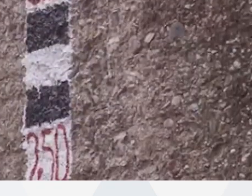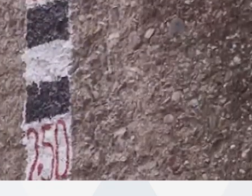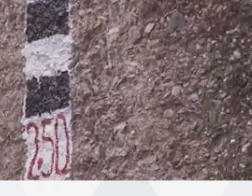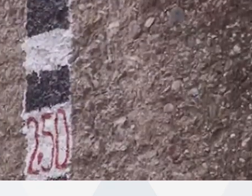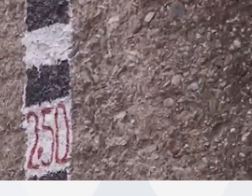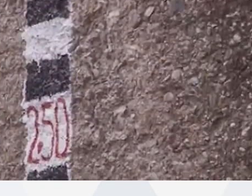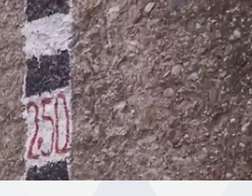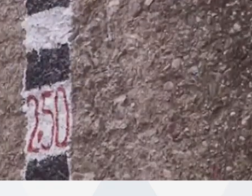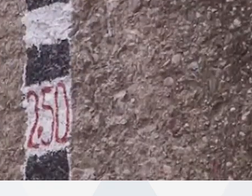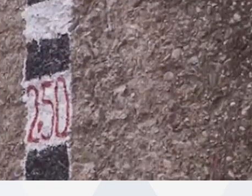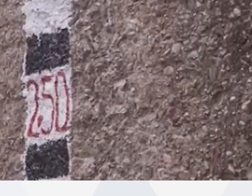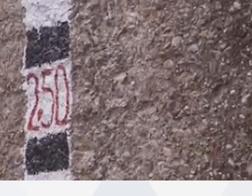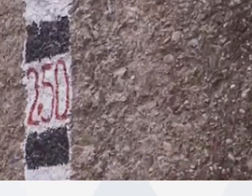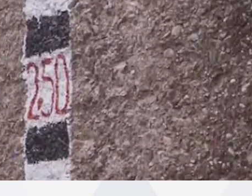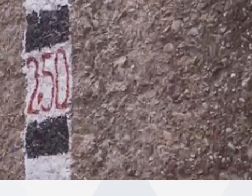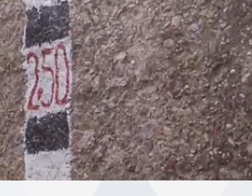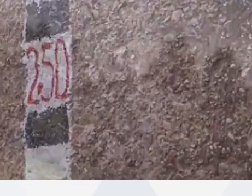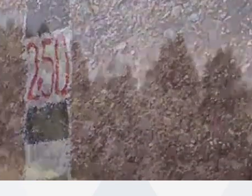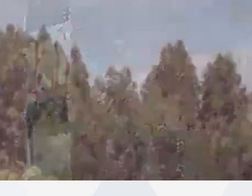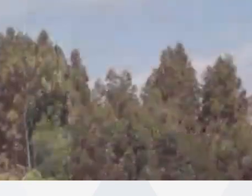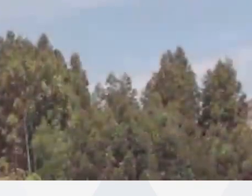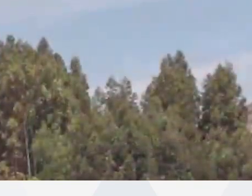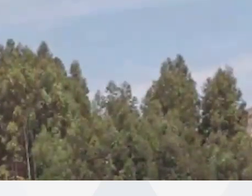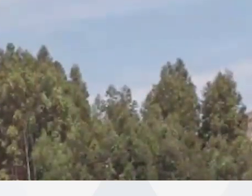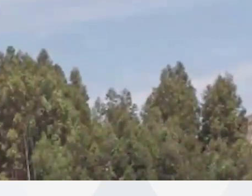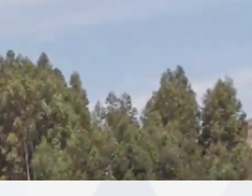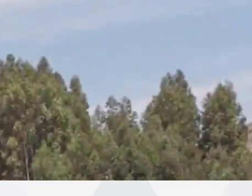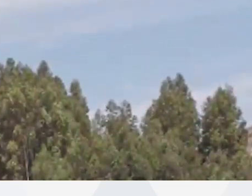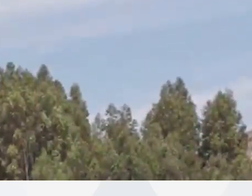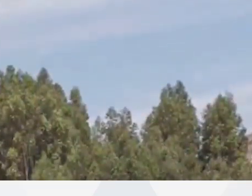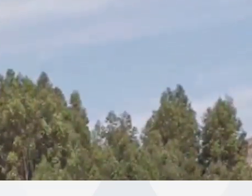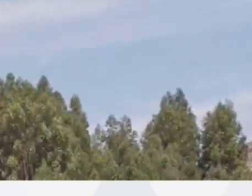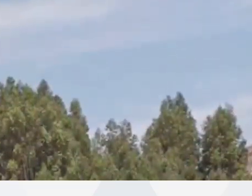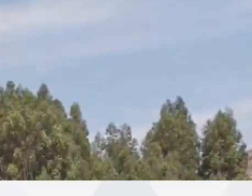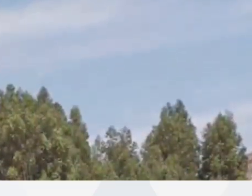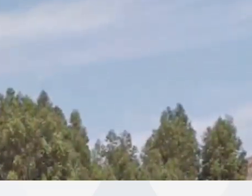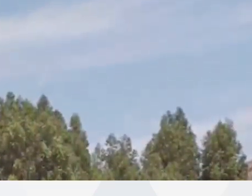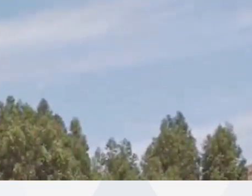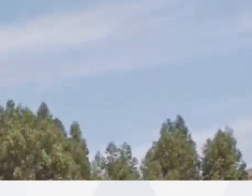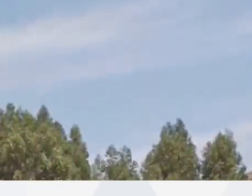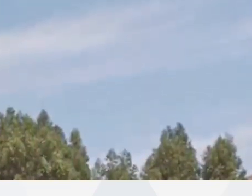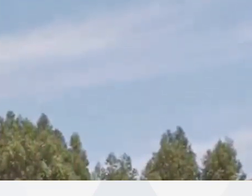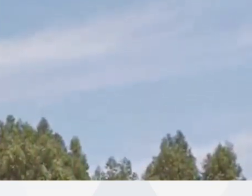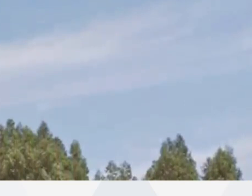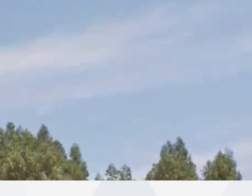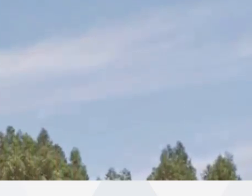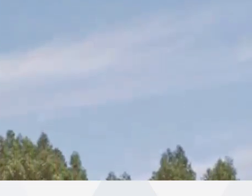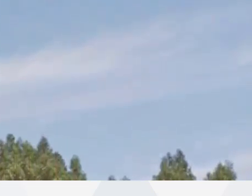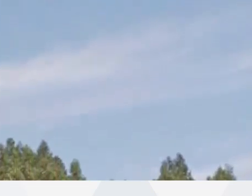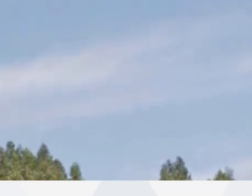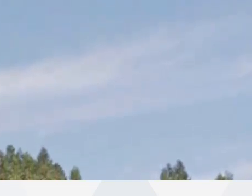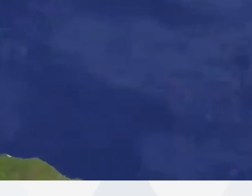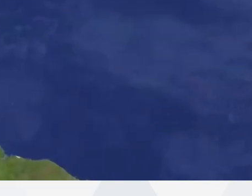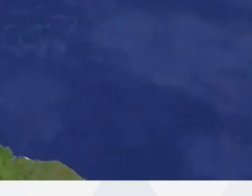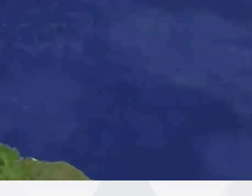donde está colocados los pluviómetros, y eso hace que la información sea mucho más minuciosa, ¿no?